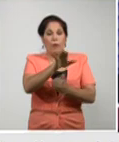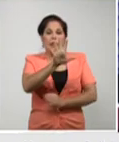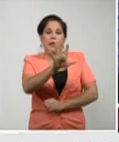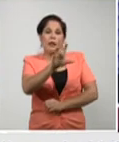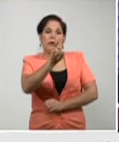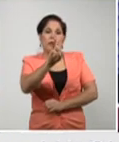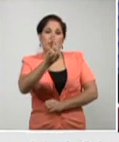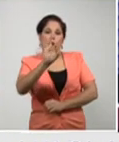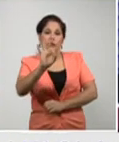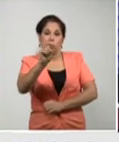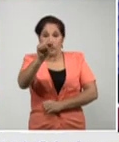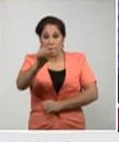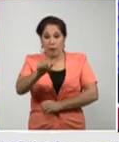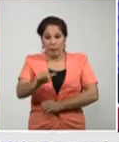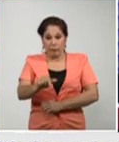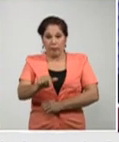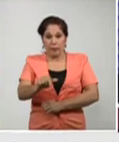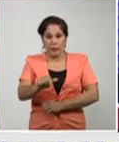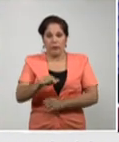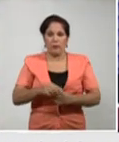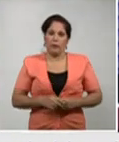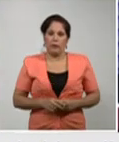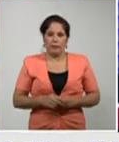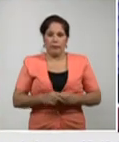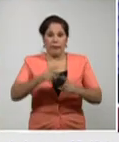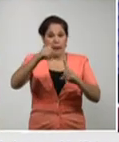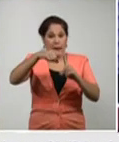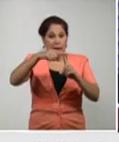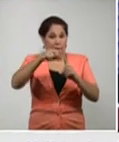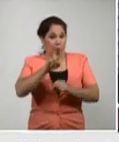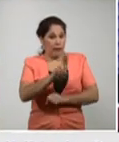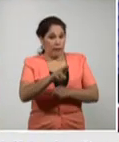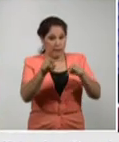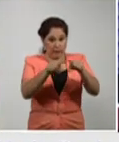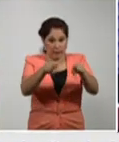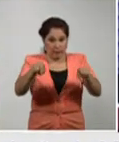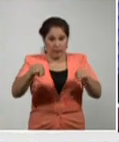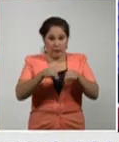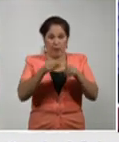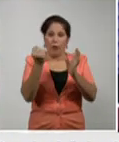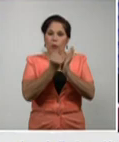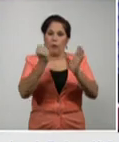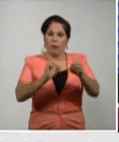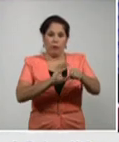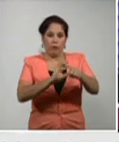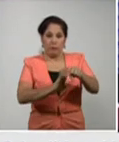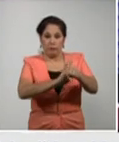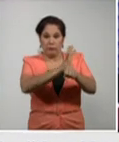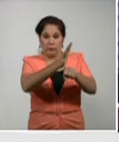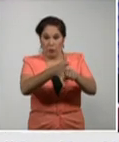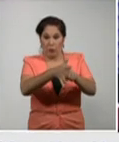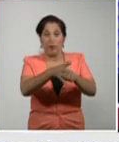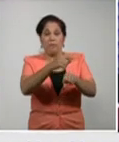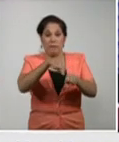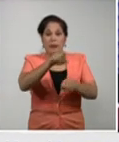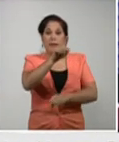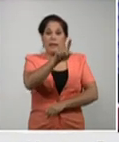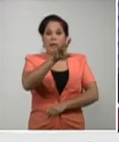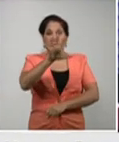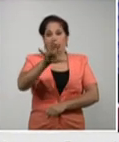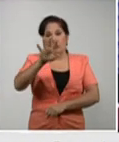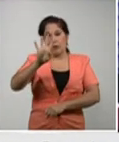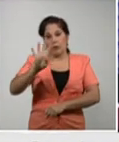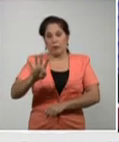538 pacientes que han estado en la terapia intensiva, confirmados de COVID, de los cuales